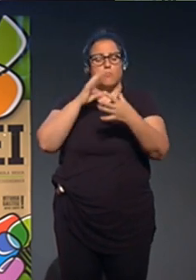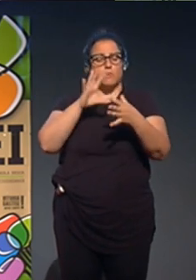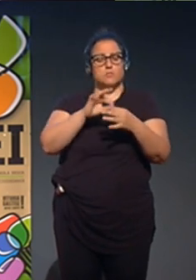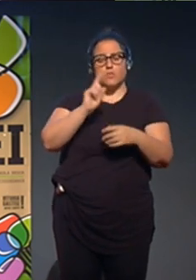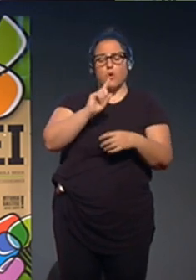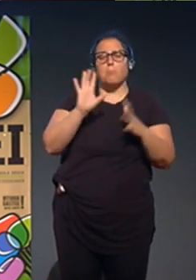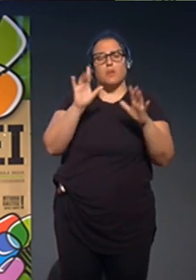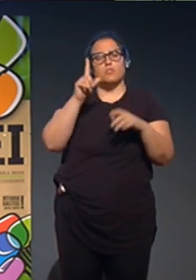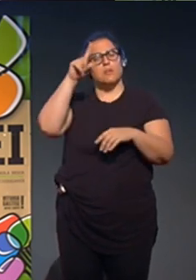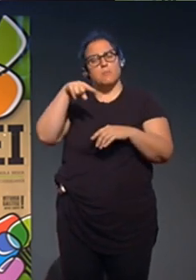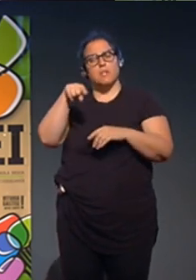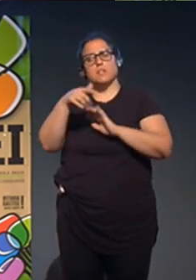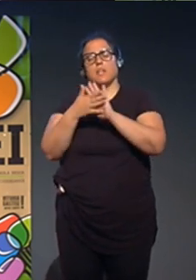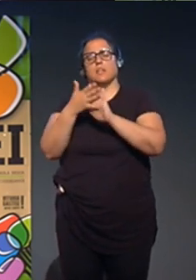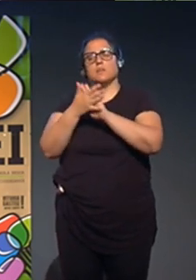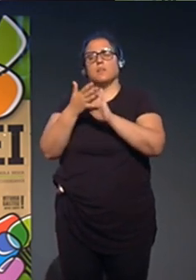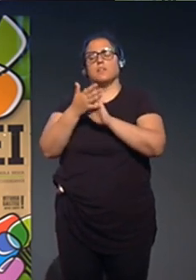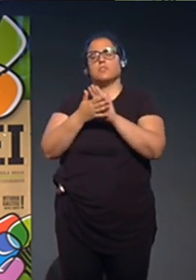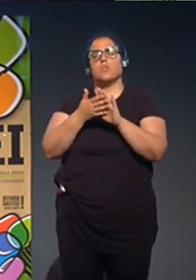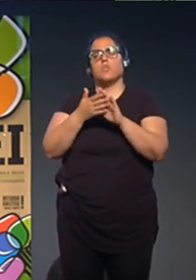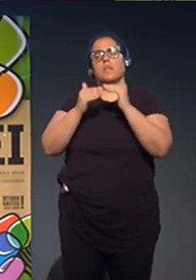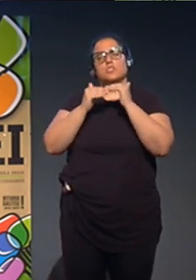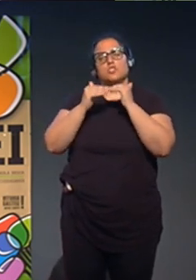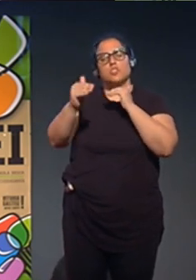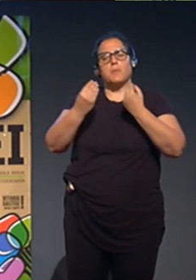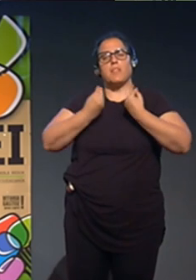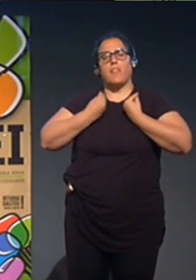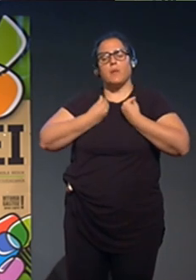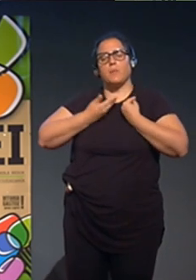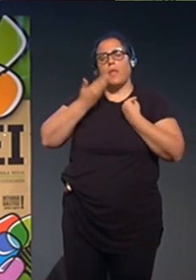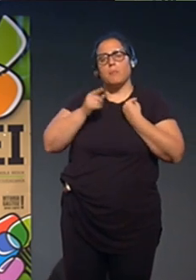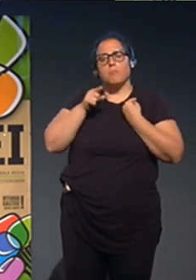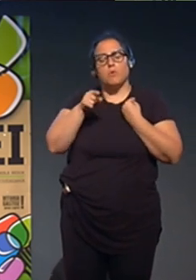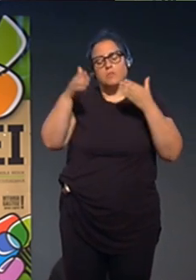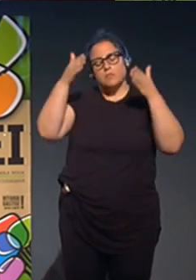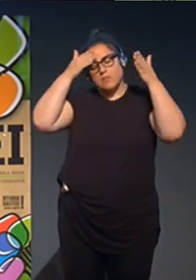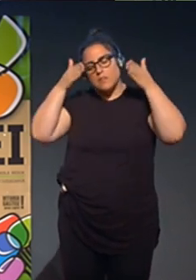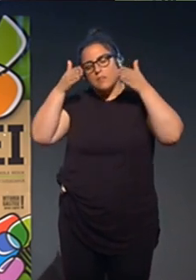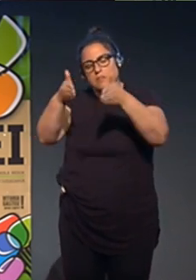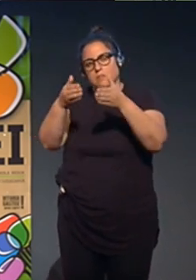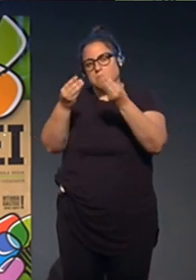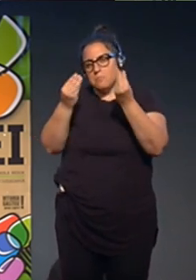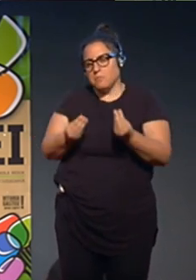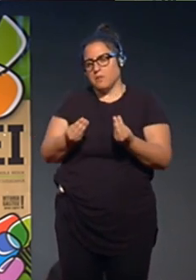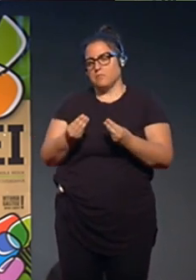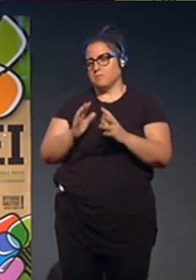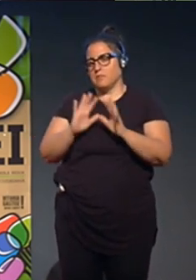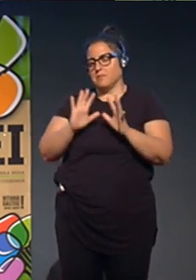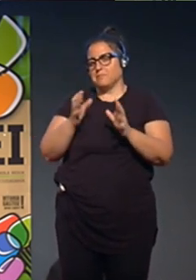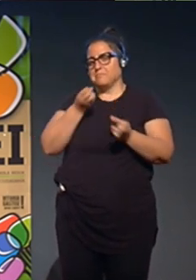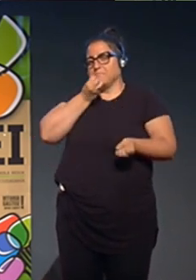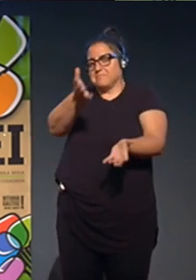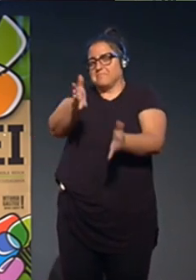también están hablando de de la importancia de la sostenibilidad de la vida y de colocar el foco en otro lado no sin más era una